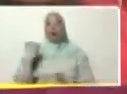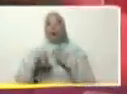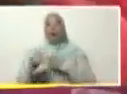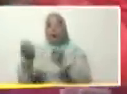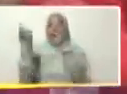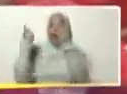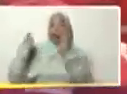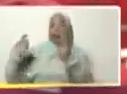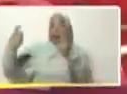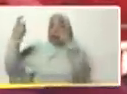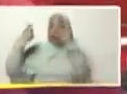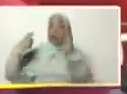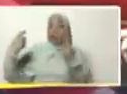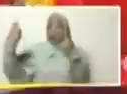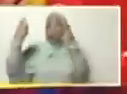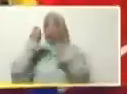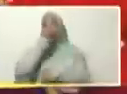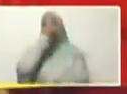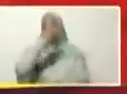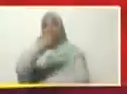enseñanzas.